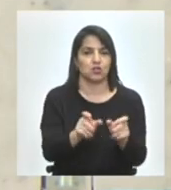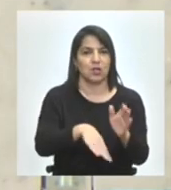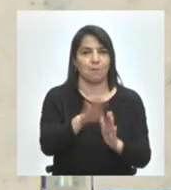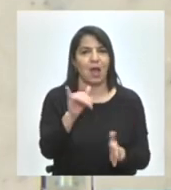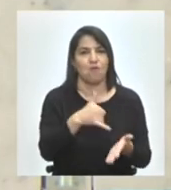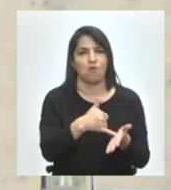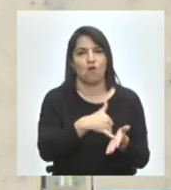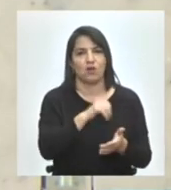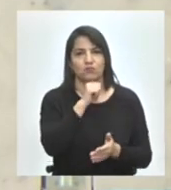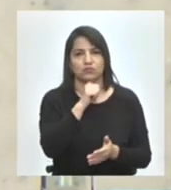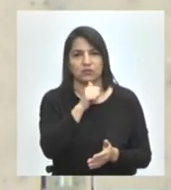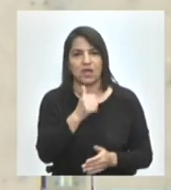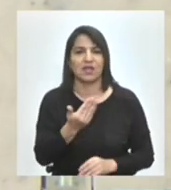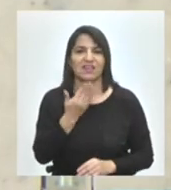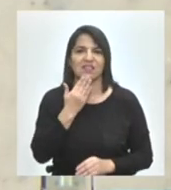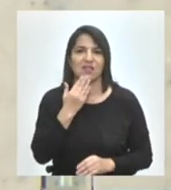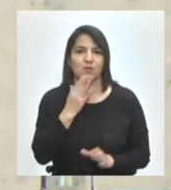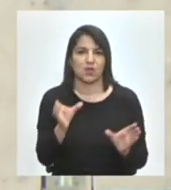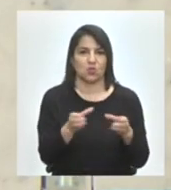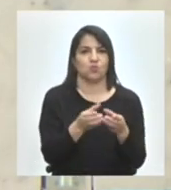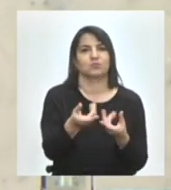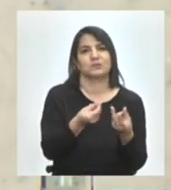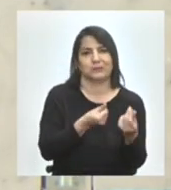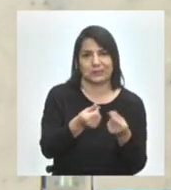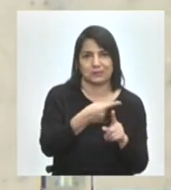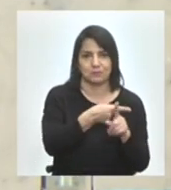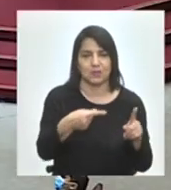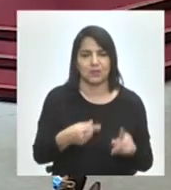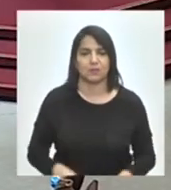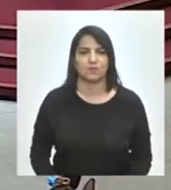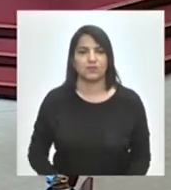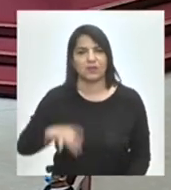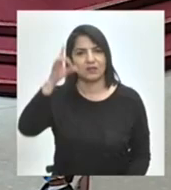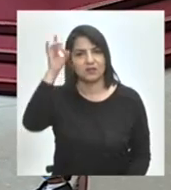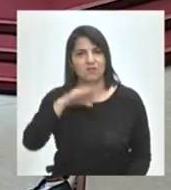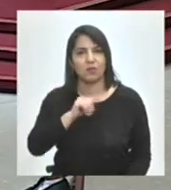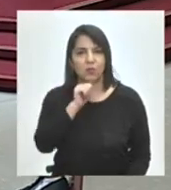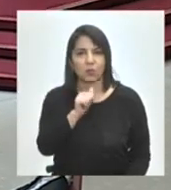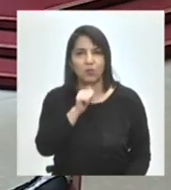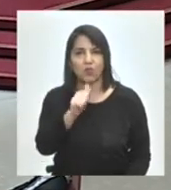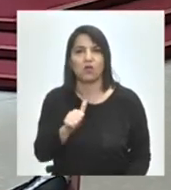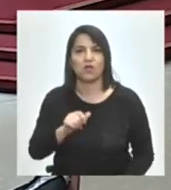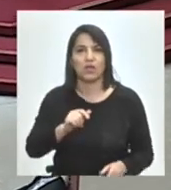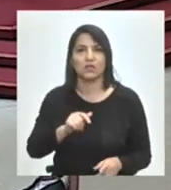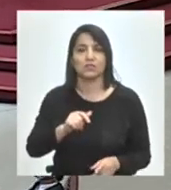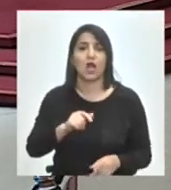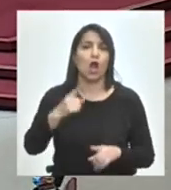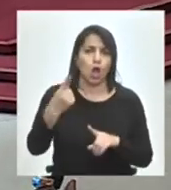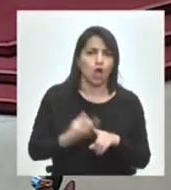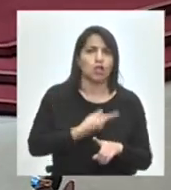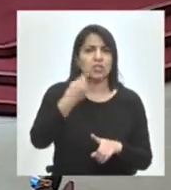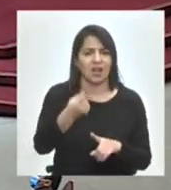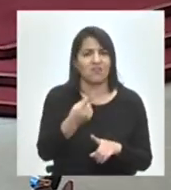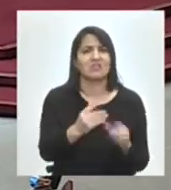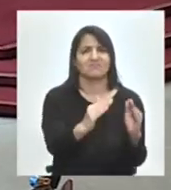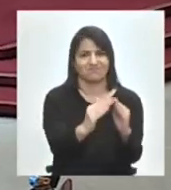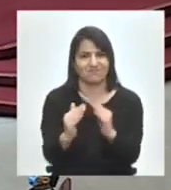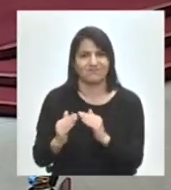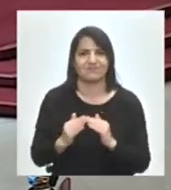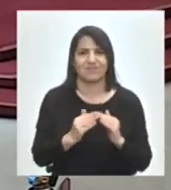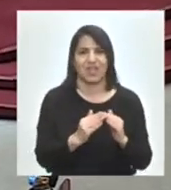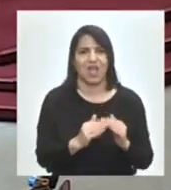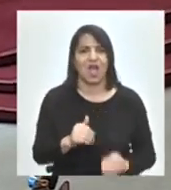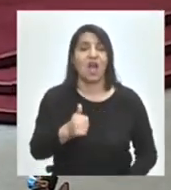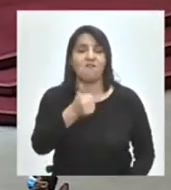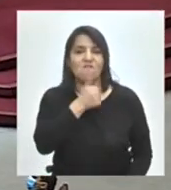tan manoseada y postergada clase media. Sabemos que la pobreza se ha vuelto a asomar en muchos hogares, que el déficit